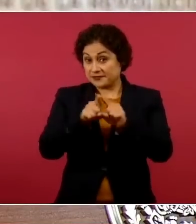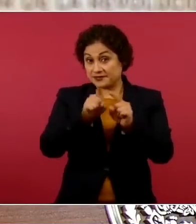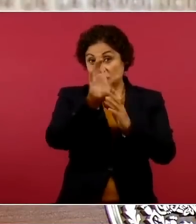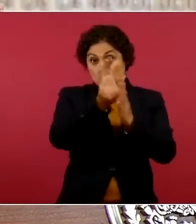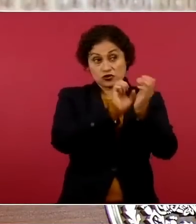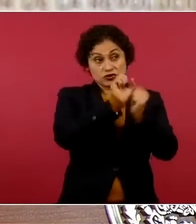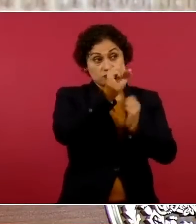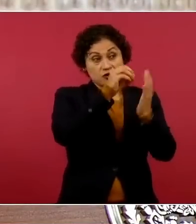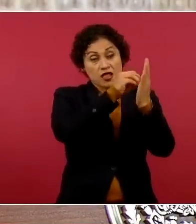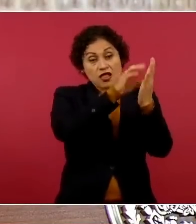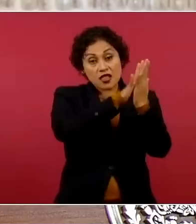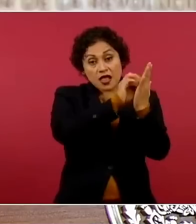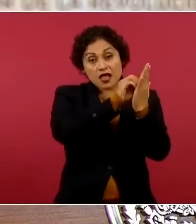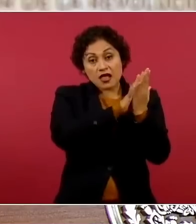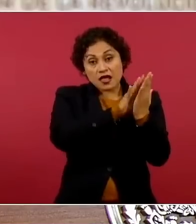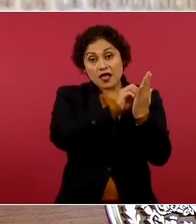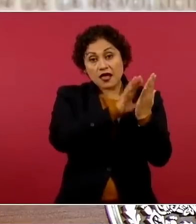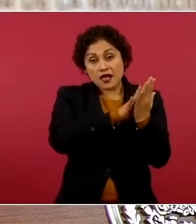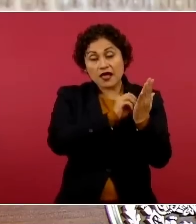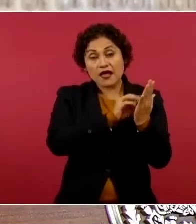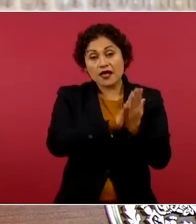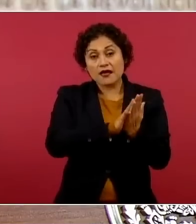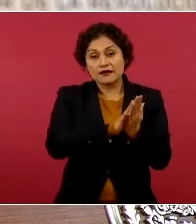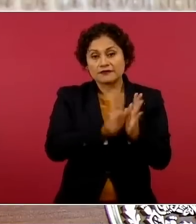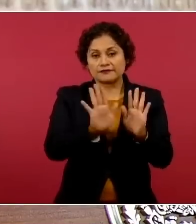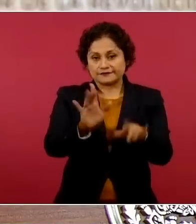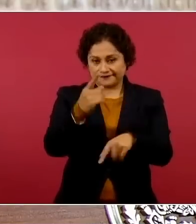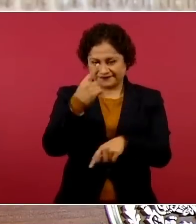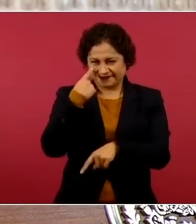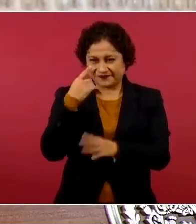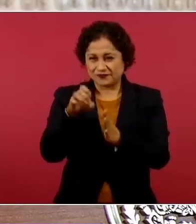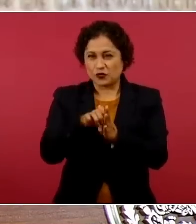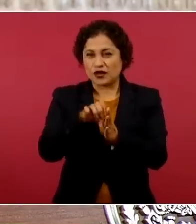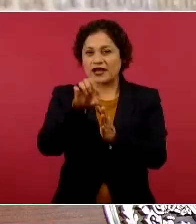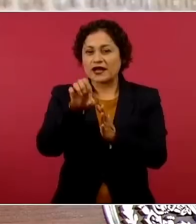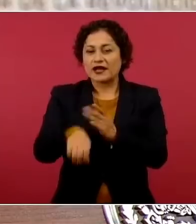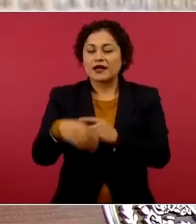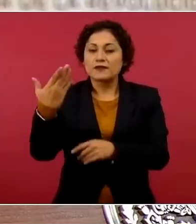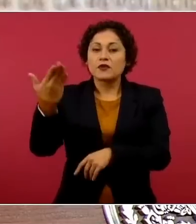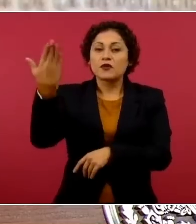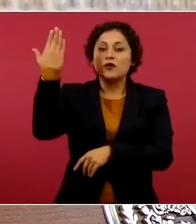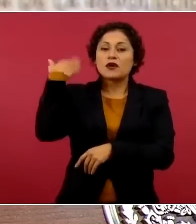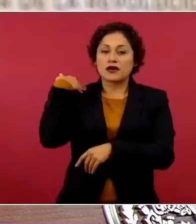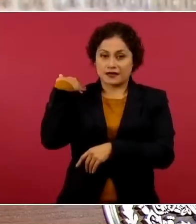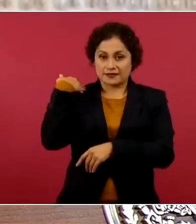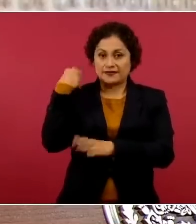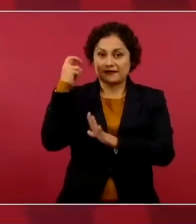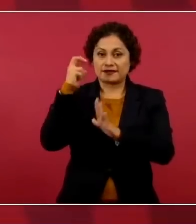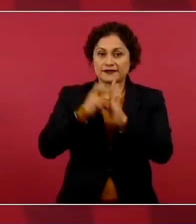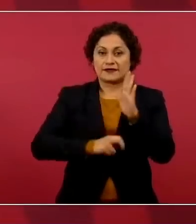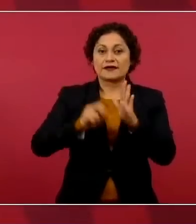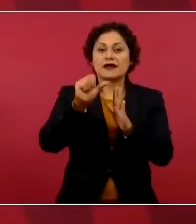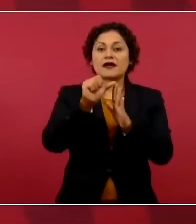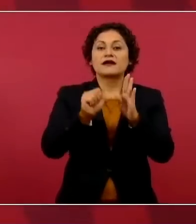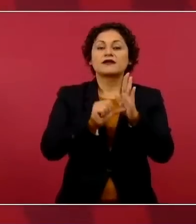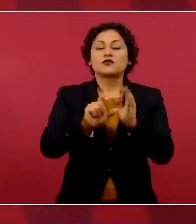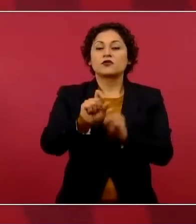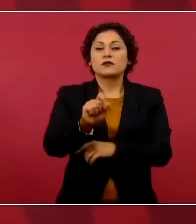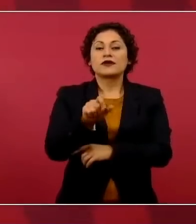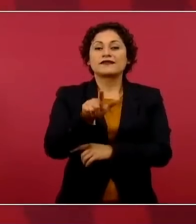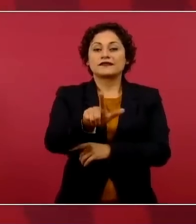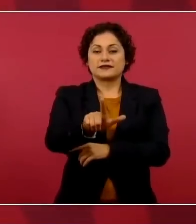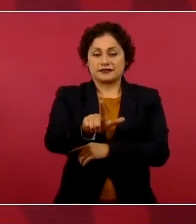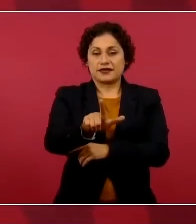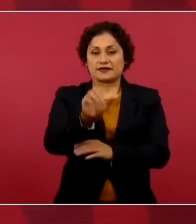Lo más representativo de lo que estoy diciendo fue lo que hicieron cuando reformaron el artículo 27 de la Constitución